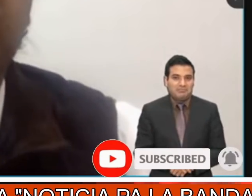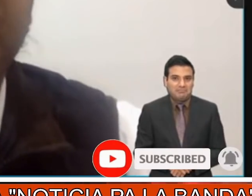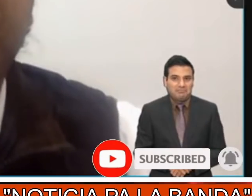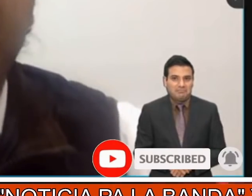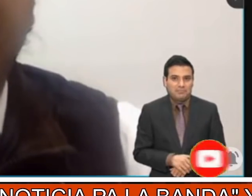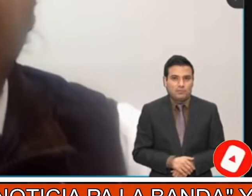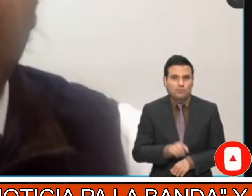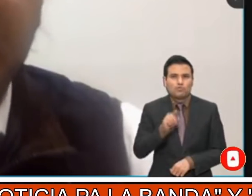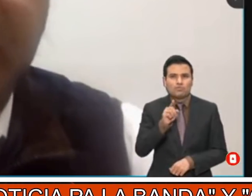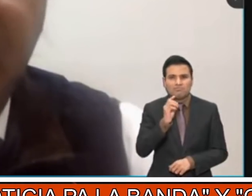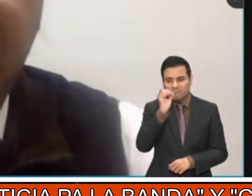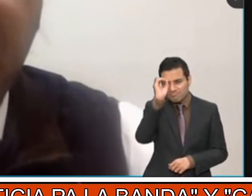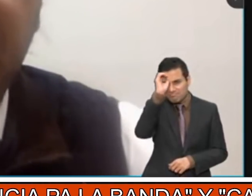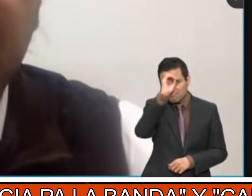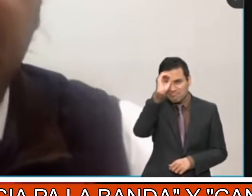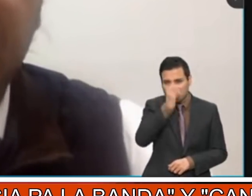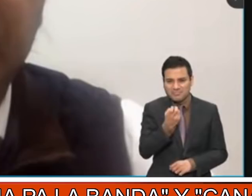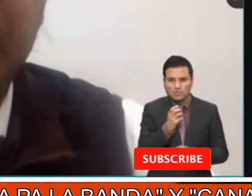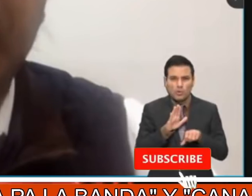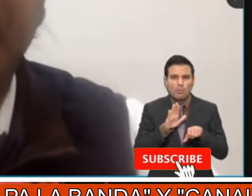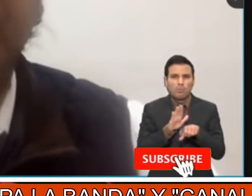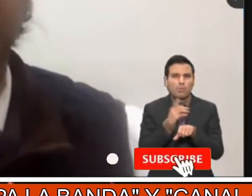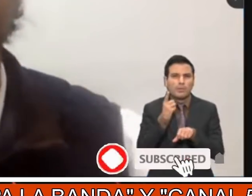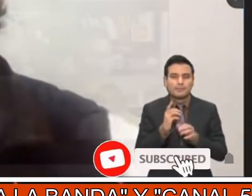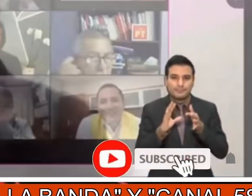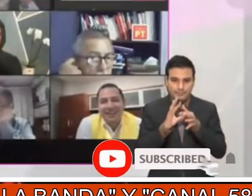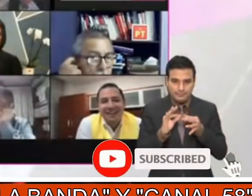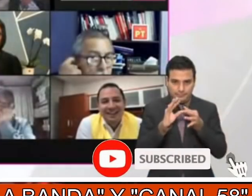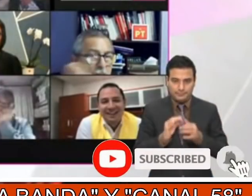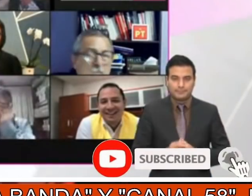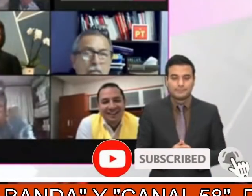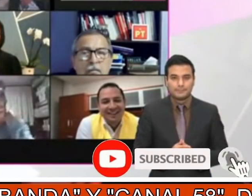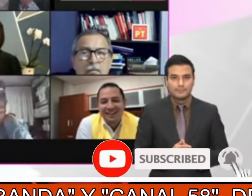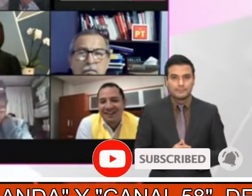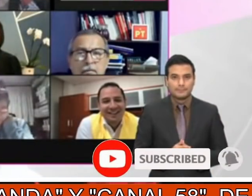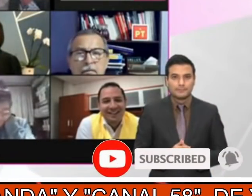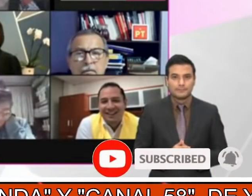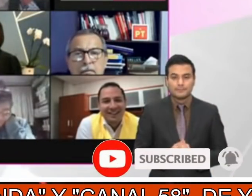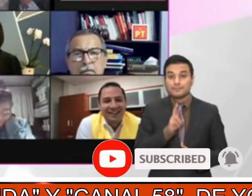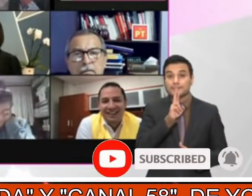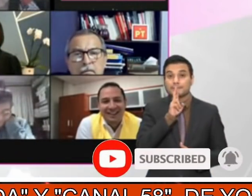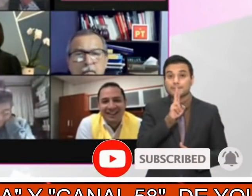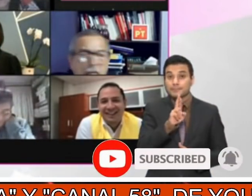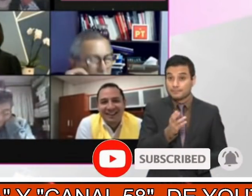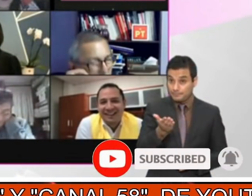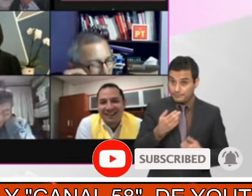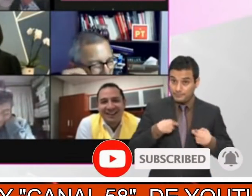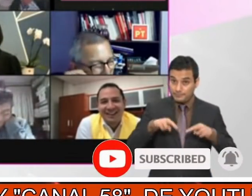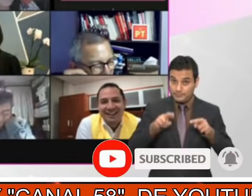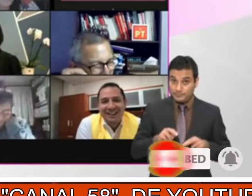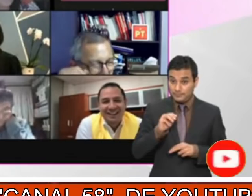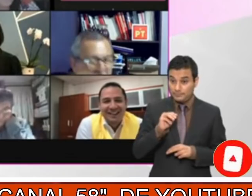su juicio, esa explicación ahora en este caso? Gracias. Para responder, tiene la palabra el señor representante de